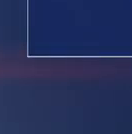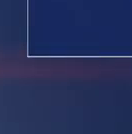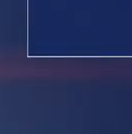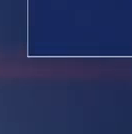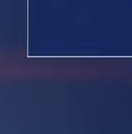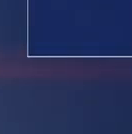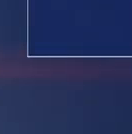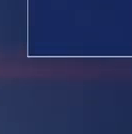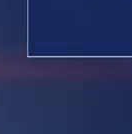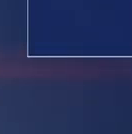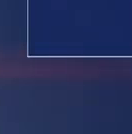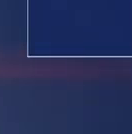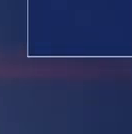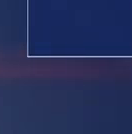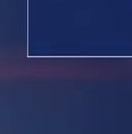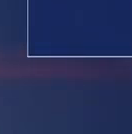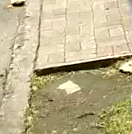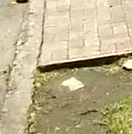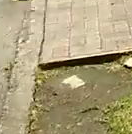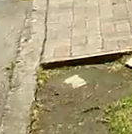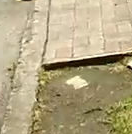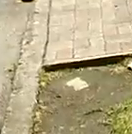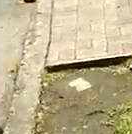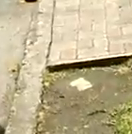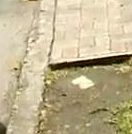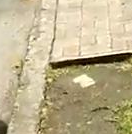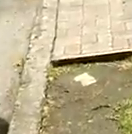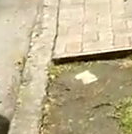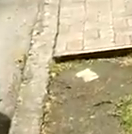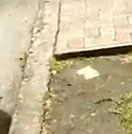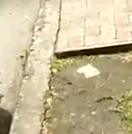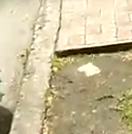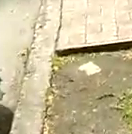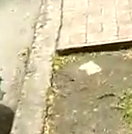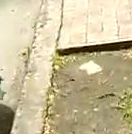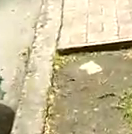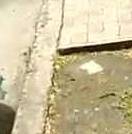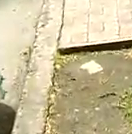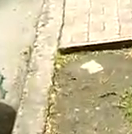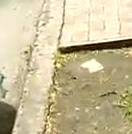0995-43-2316 con Byron Trujillo. En Quito informó Adriana Rojas.